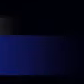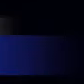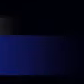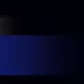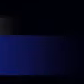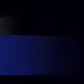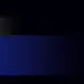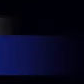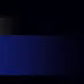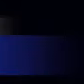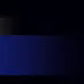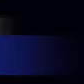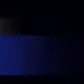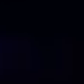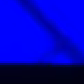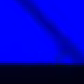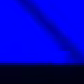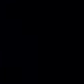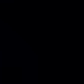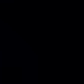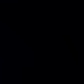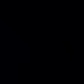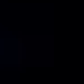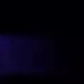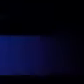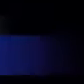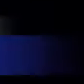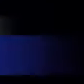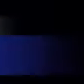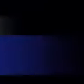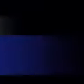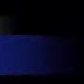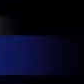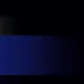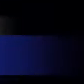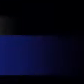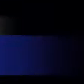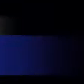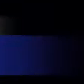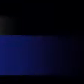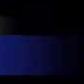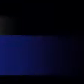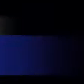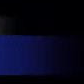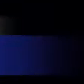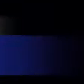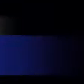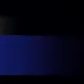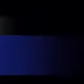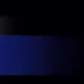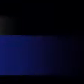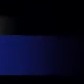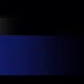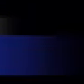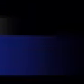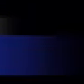puede gracias macri muchas gracias gracias por estar allí tengo solo